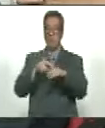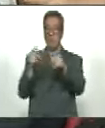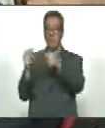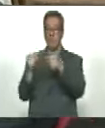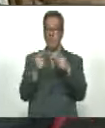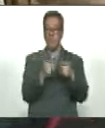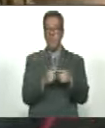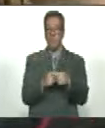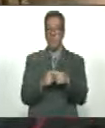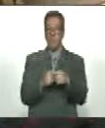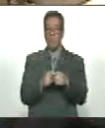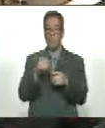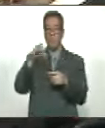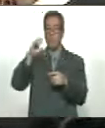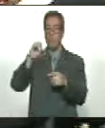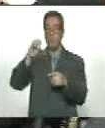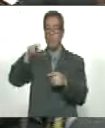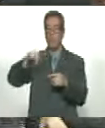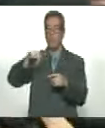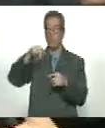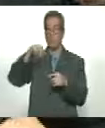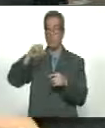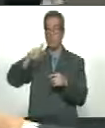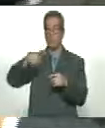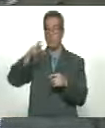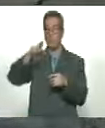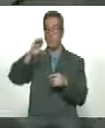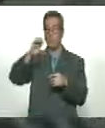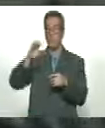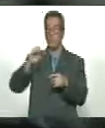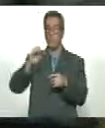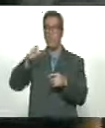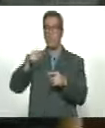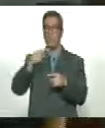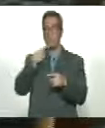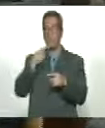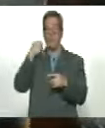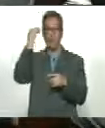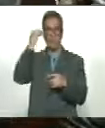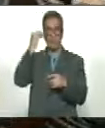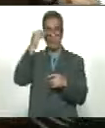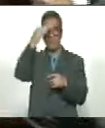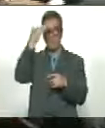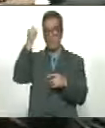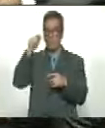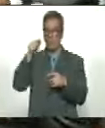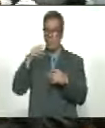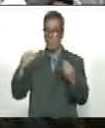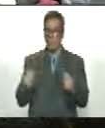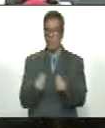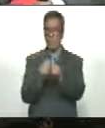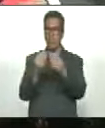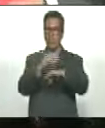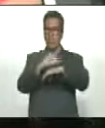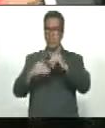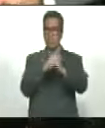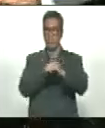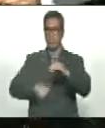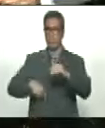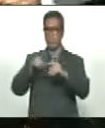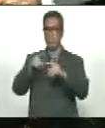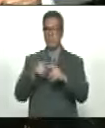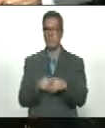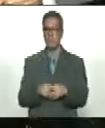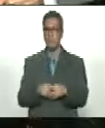Presupuesto, ONAPRE. A mí se me olvidó mencionar que también acompañaba a la vicepresidenta